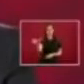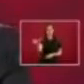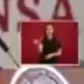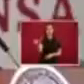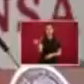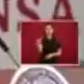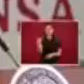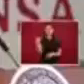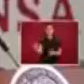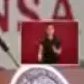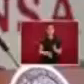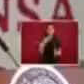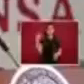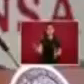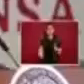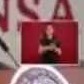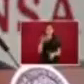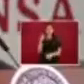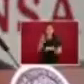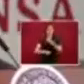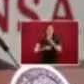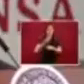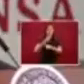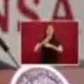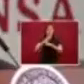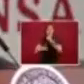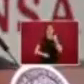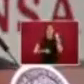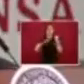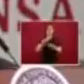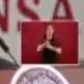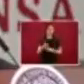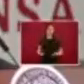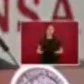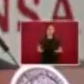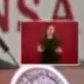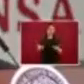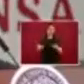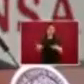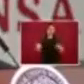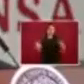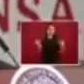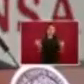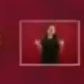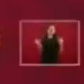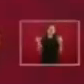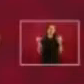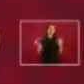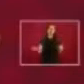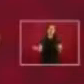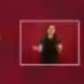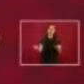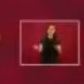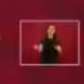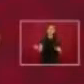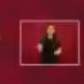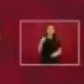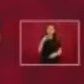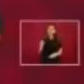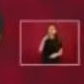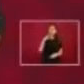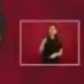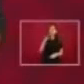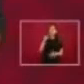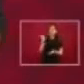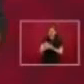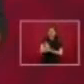los cuales a su vez va a haber un retorno en términos de PIB. Oye, no solamente no estoy viendo eso, estoy viendo un distanciamiento como nunca lo había visto